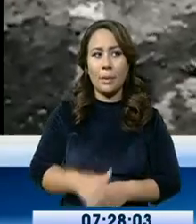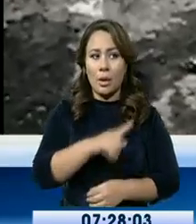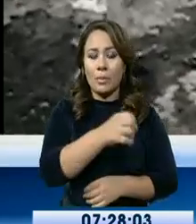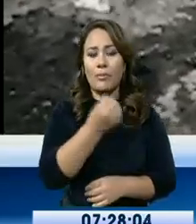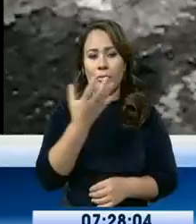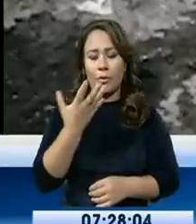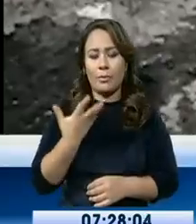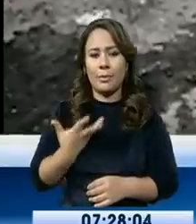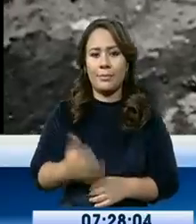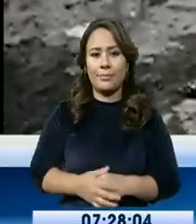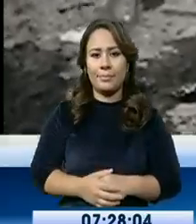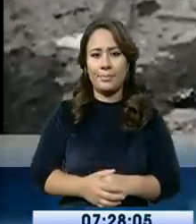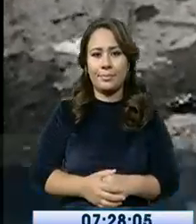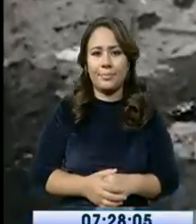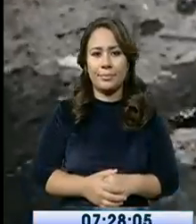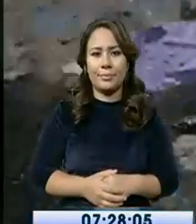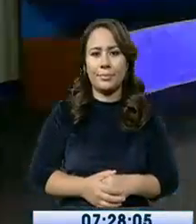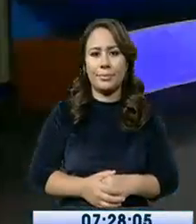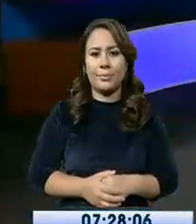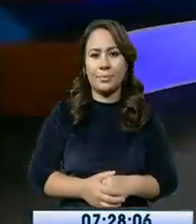Informó José Morales.